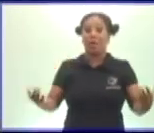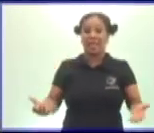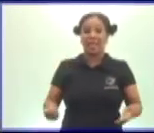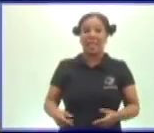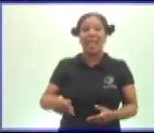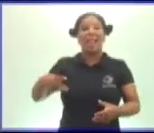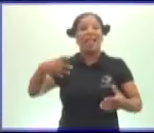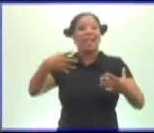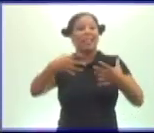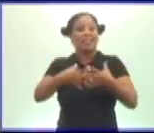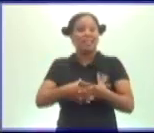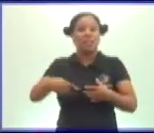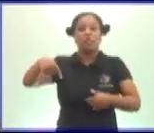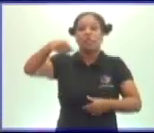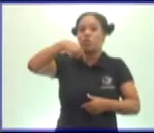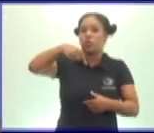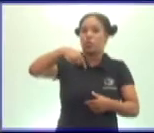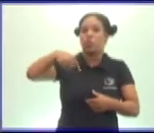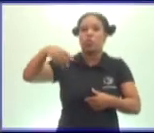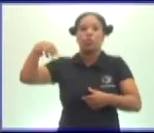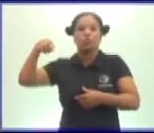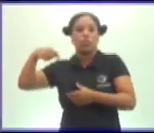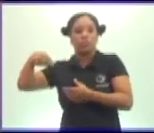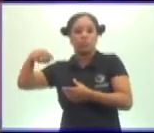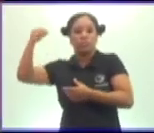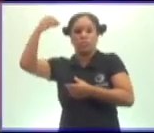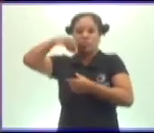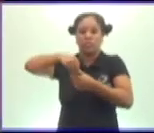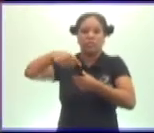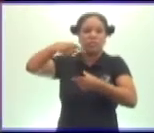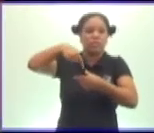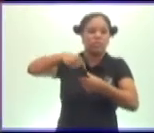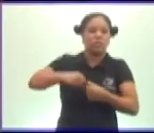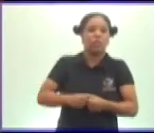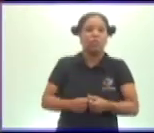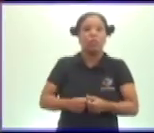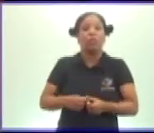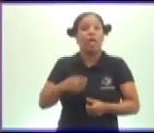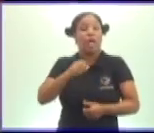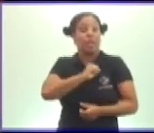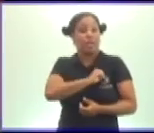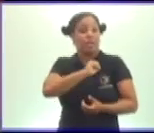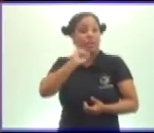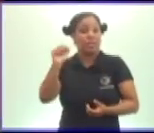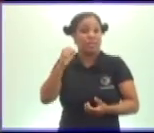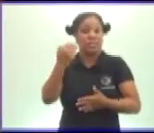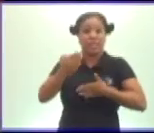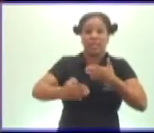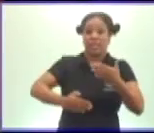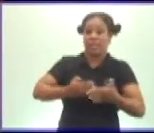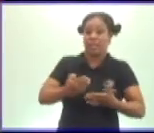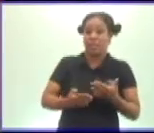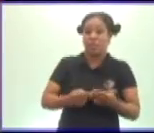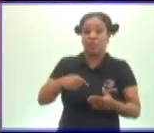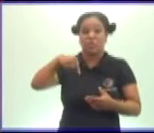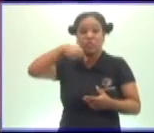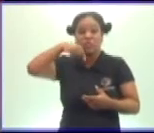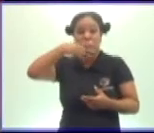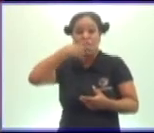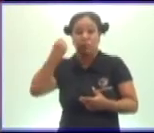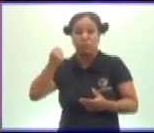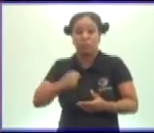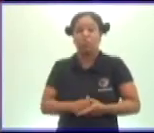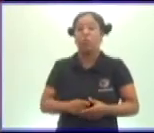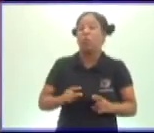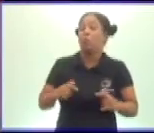interacciones soluto-soluto y disolvente-disolvente hay que vencerlas en el proceso de disolución, pues